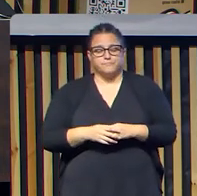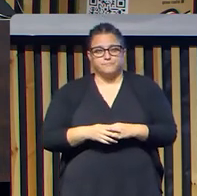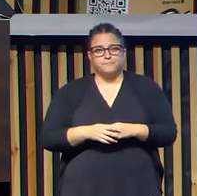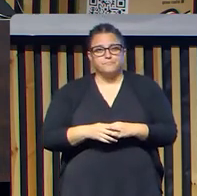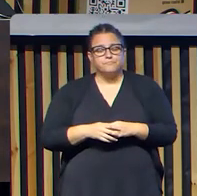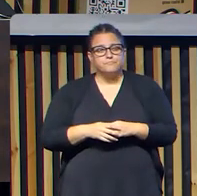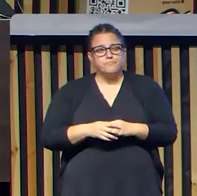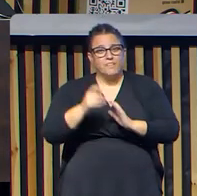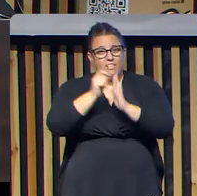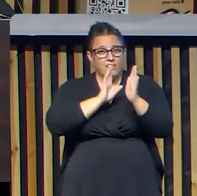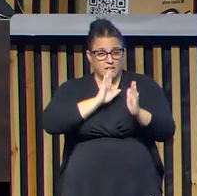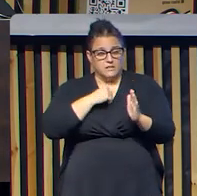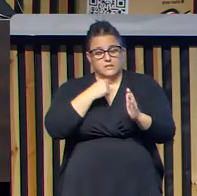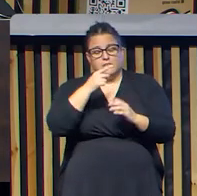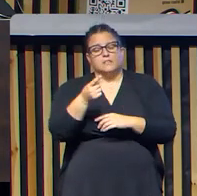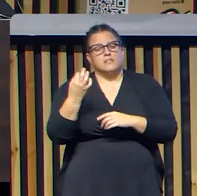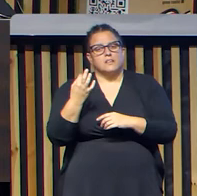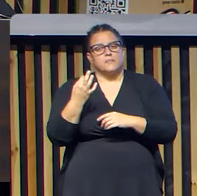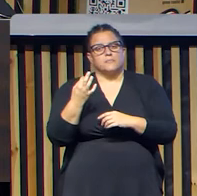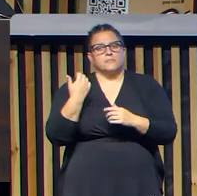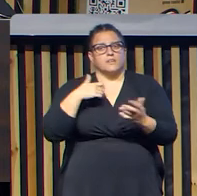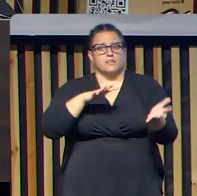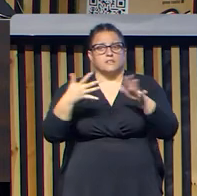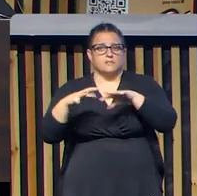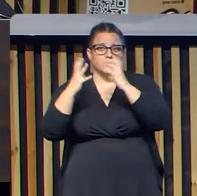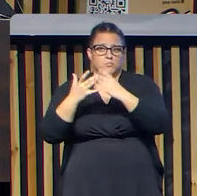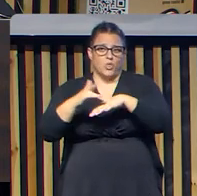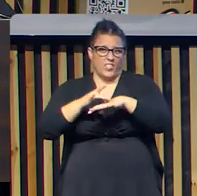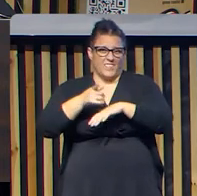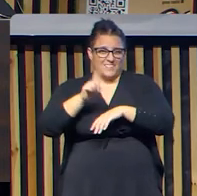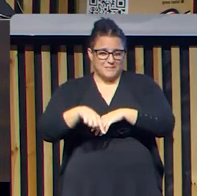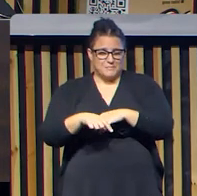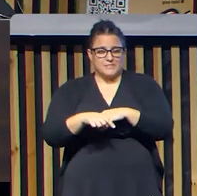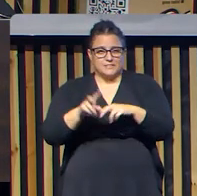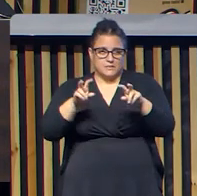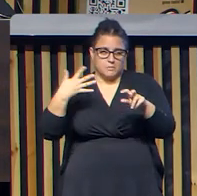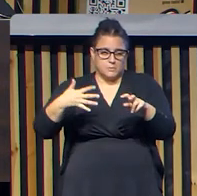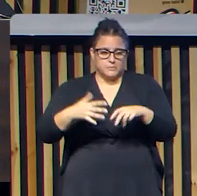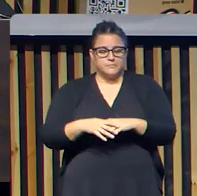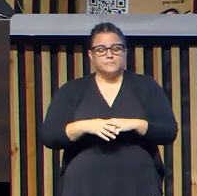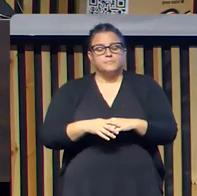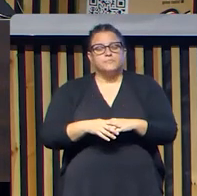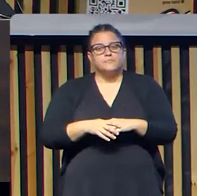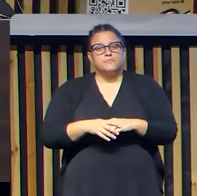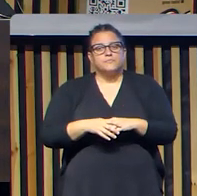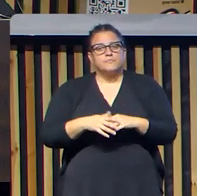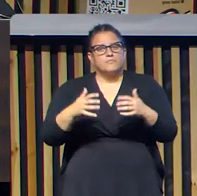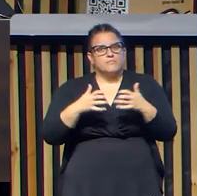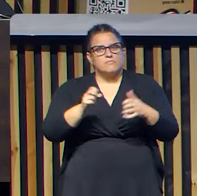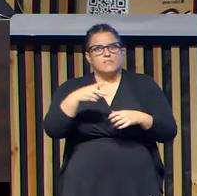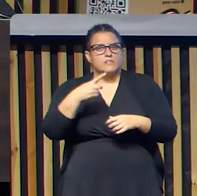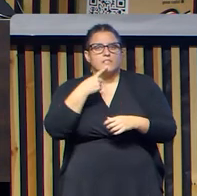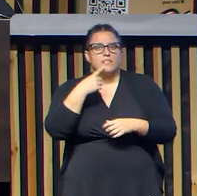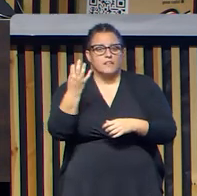ha transportados a la valoración en el mundo digital que es otro temazo no nos dice que los ciudadanos